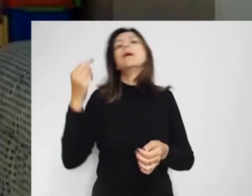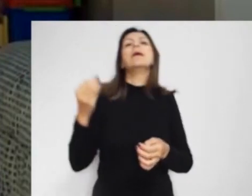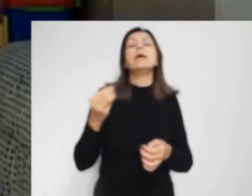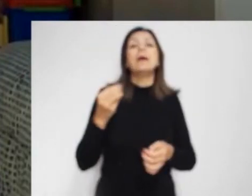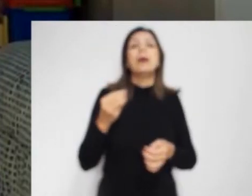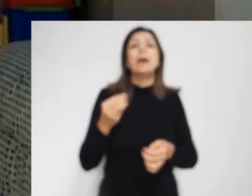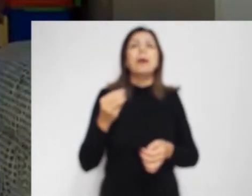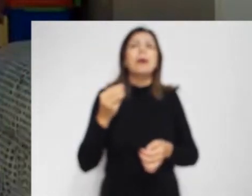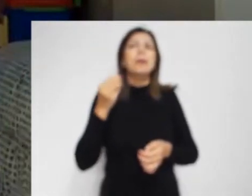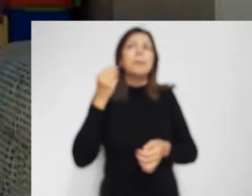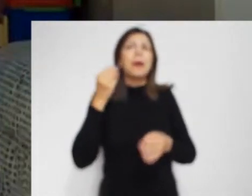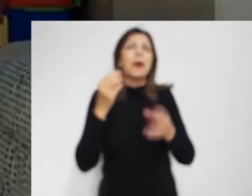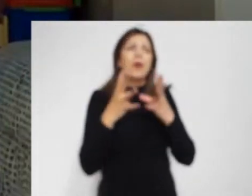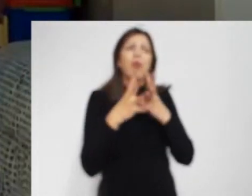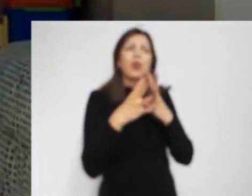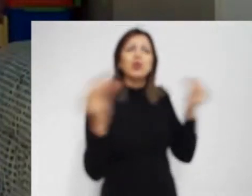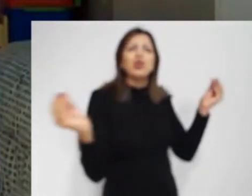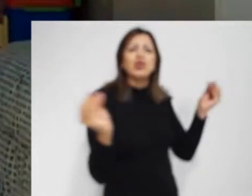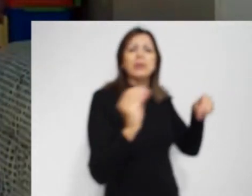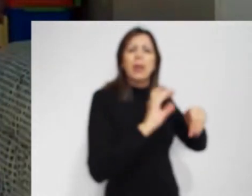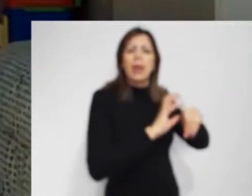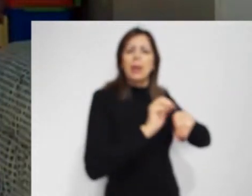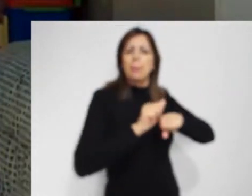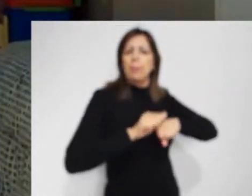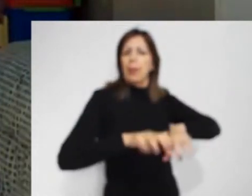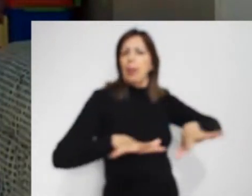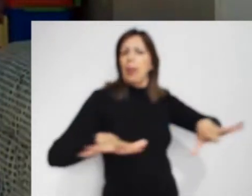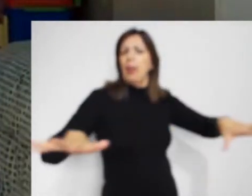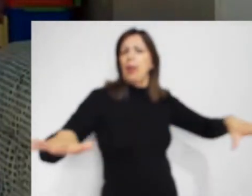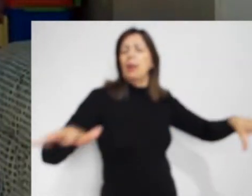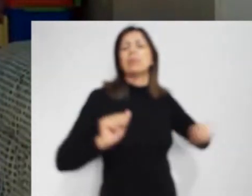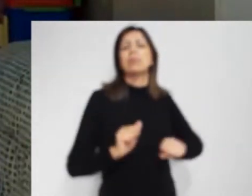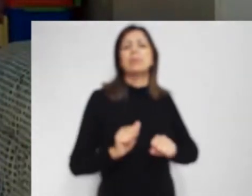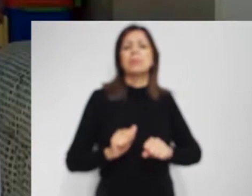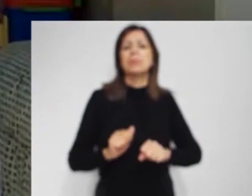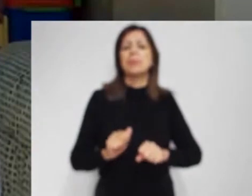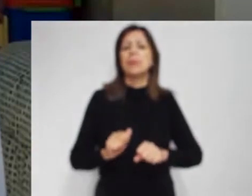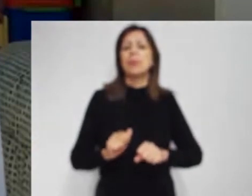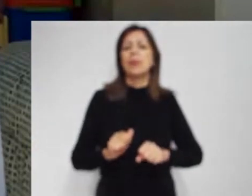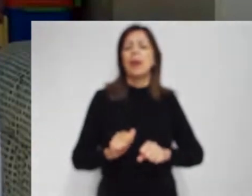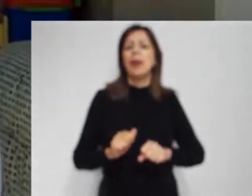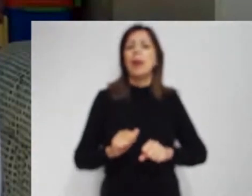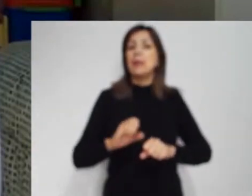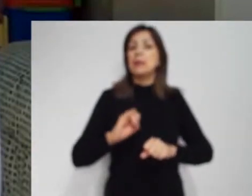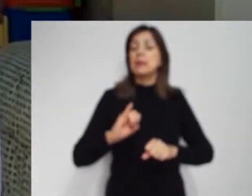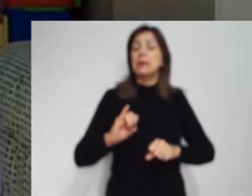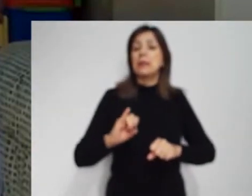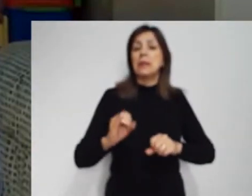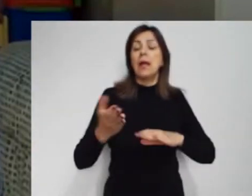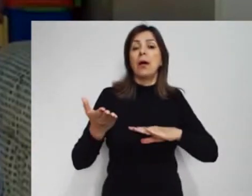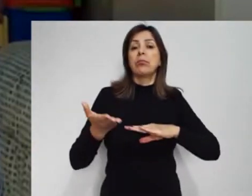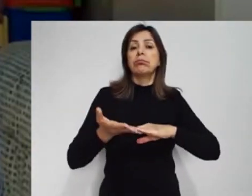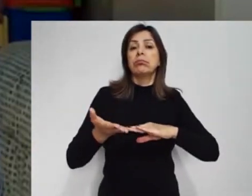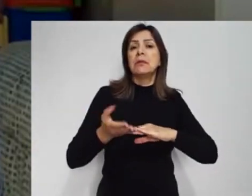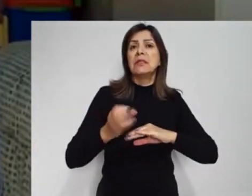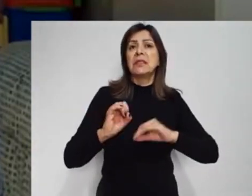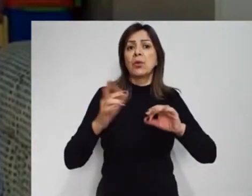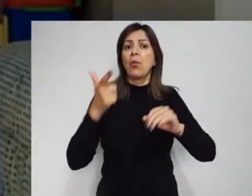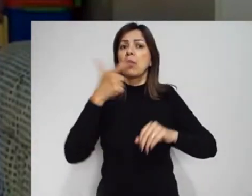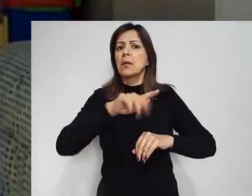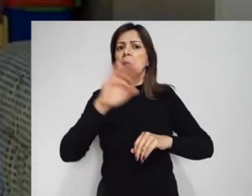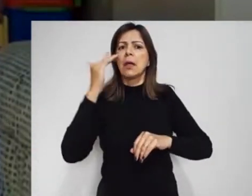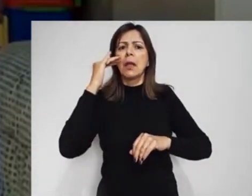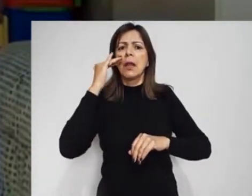de la pandemia como fenómeno eminentemente presentista, sino contemporáneo, sino entender las razones,